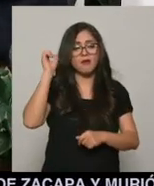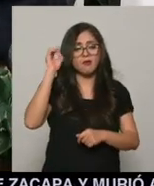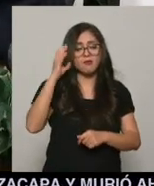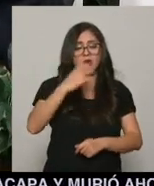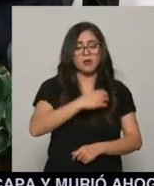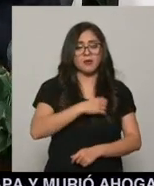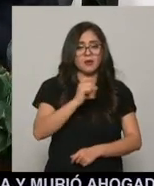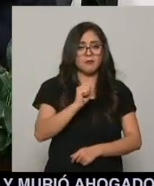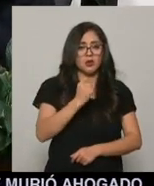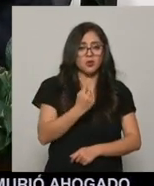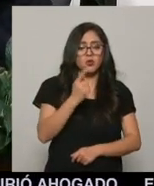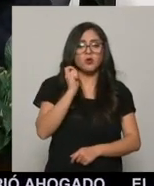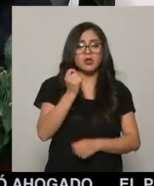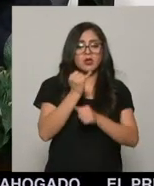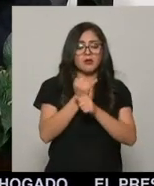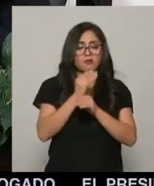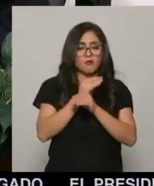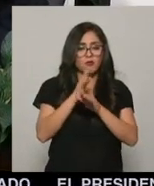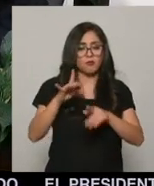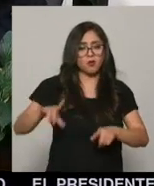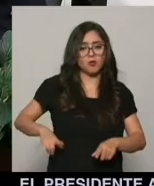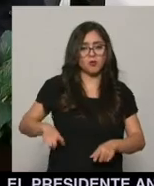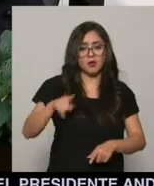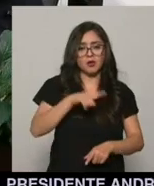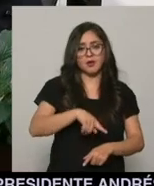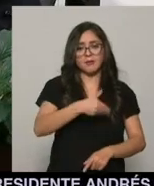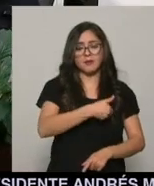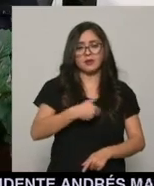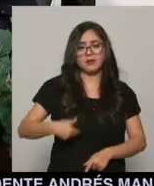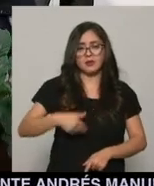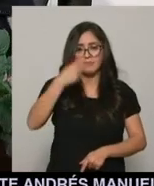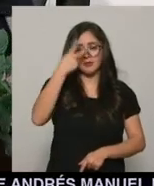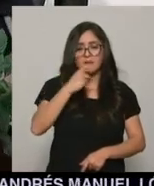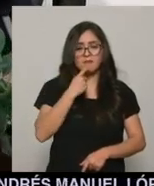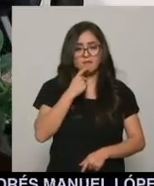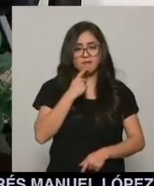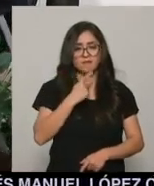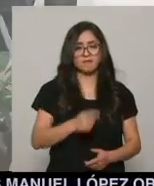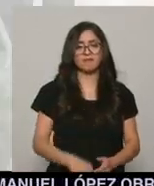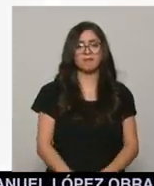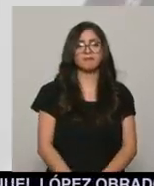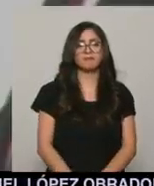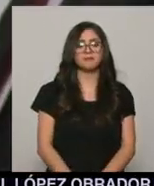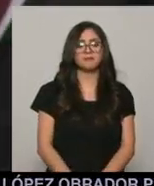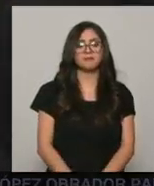21, el informe de gobierno del licenciado Andrés Manuel López Obrador. Ya volvemos.